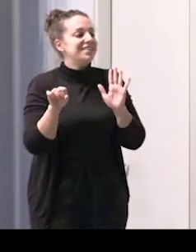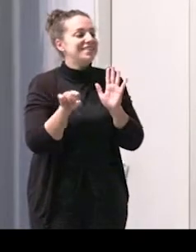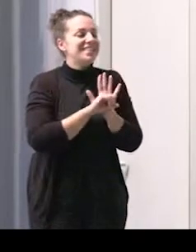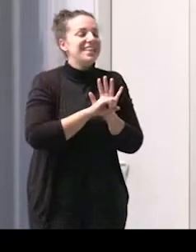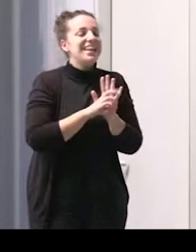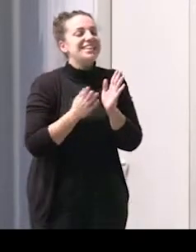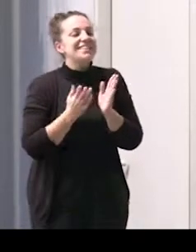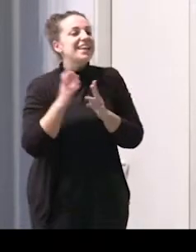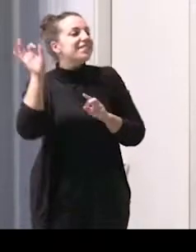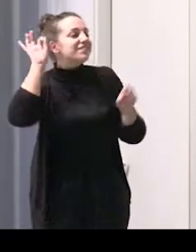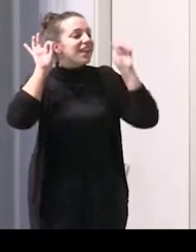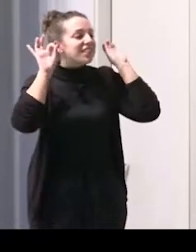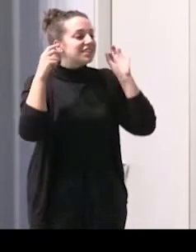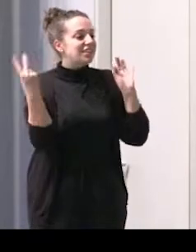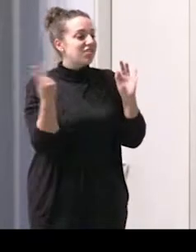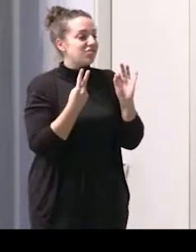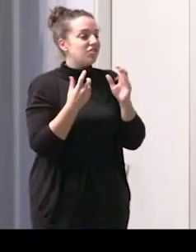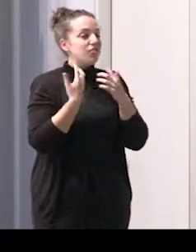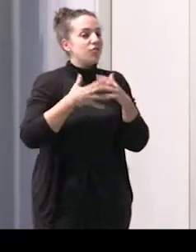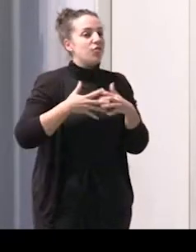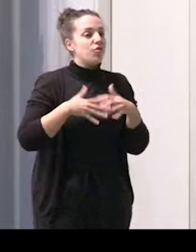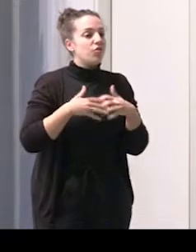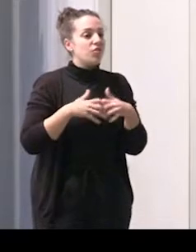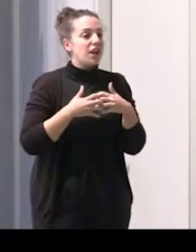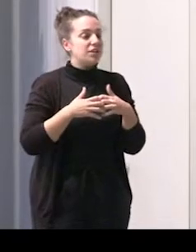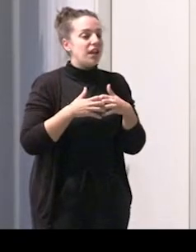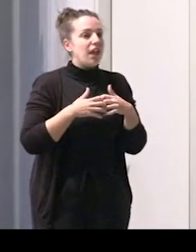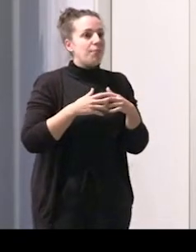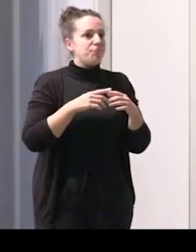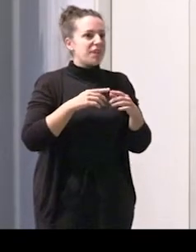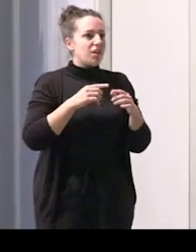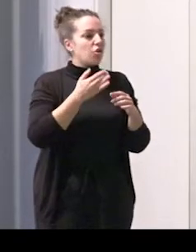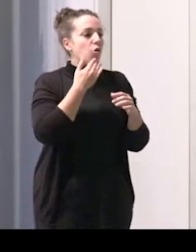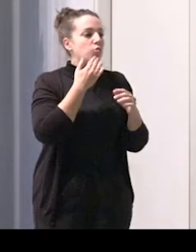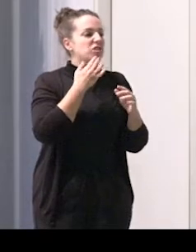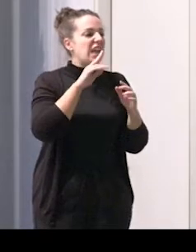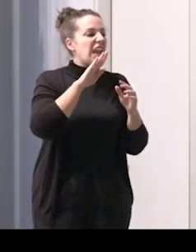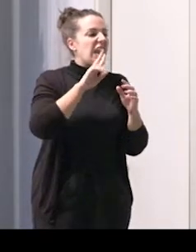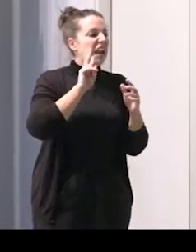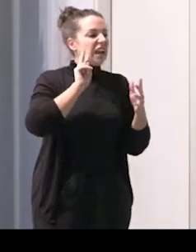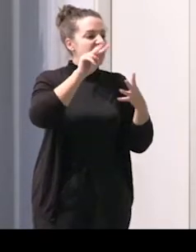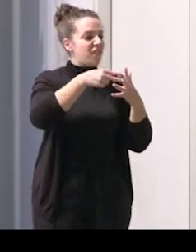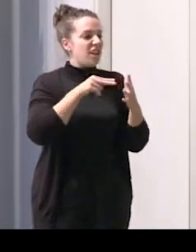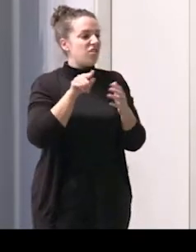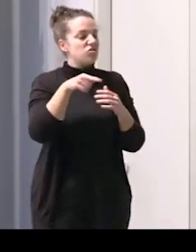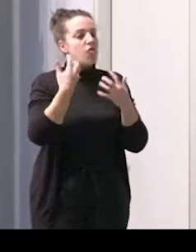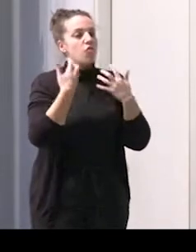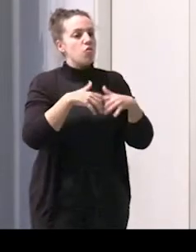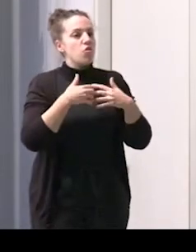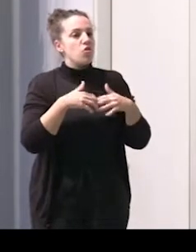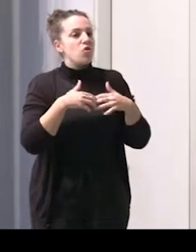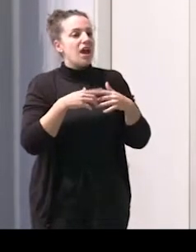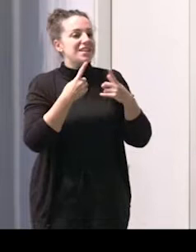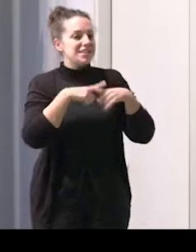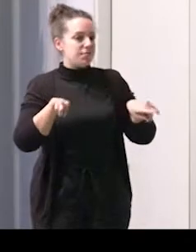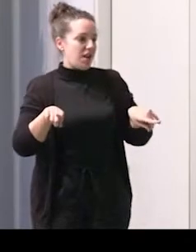implantes están funcionando, reproduciendo el efecto del reflejo olivococlear contralateral. Esto es funcionando por separado.